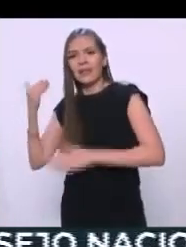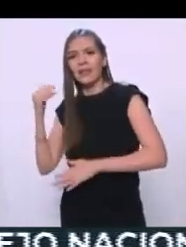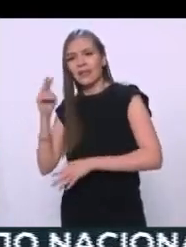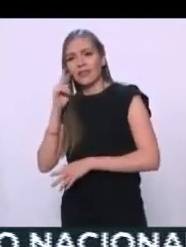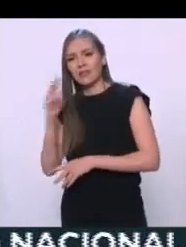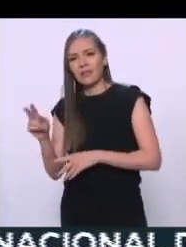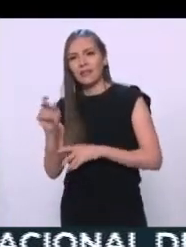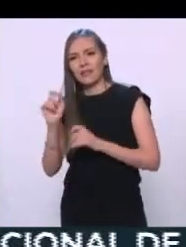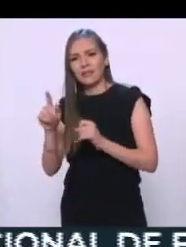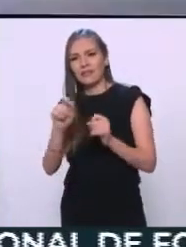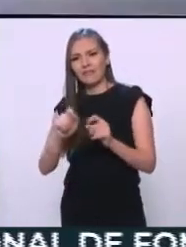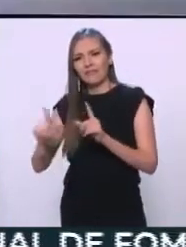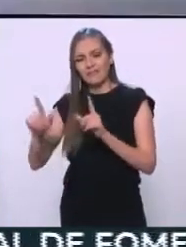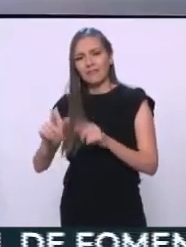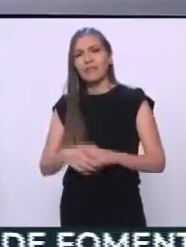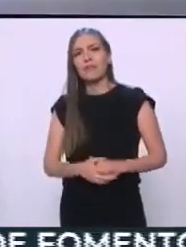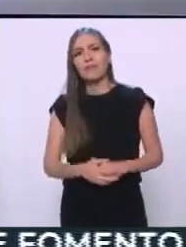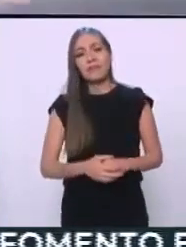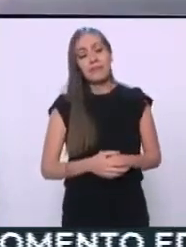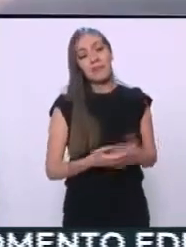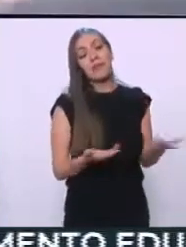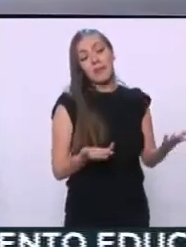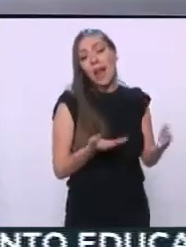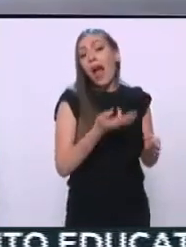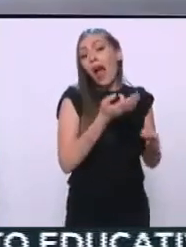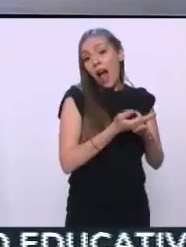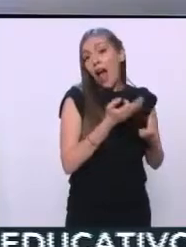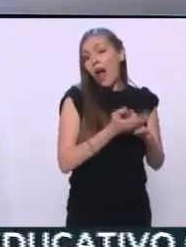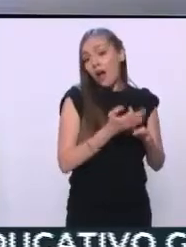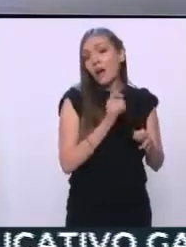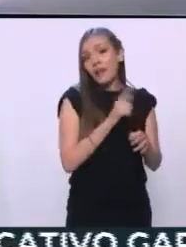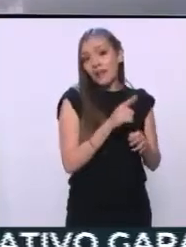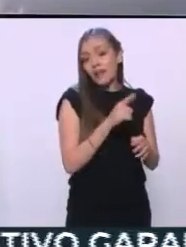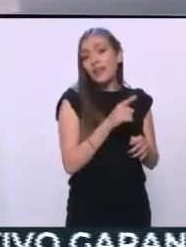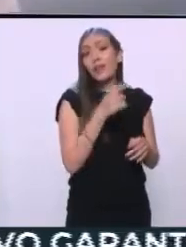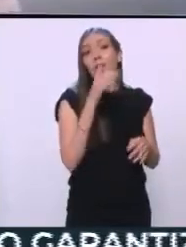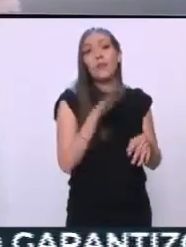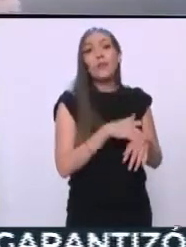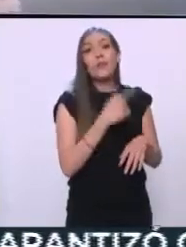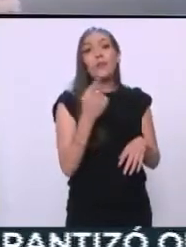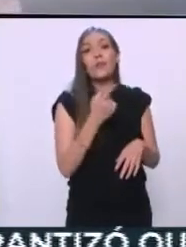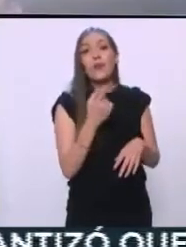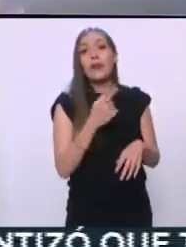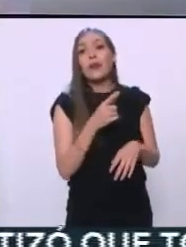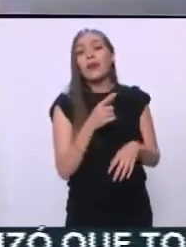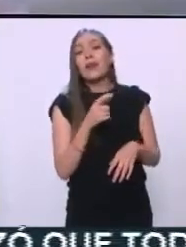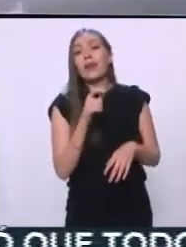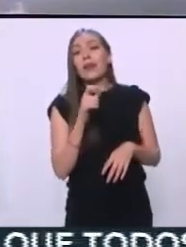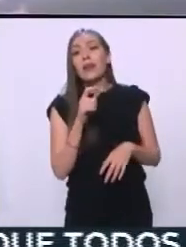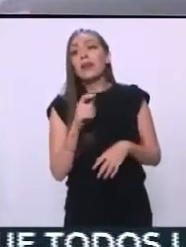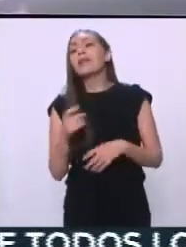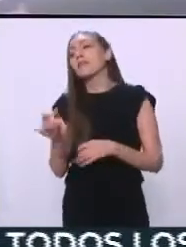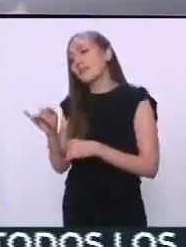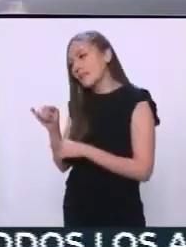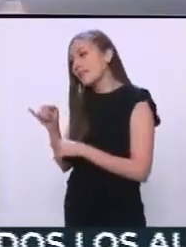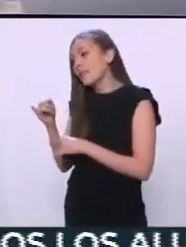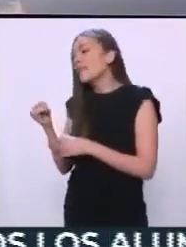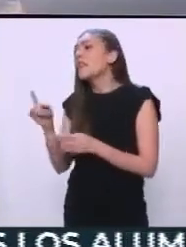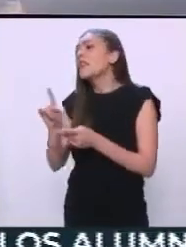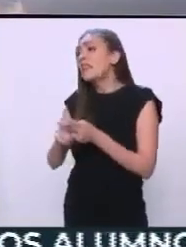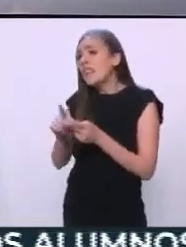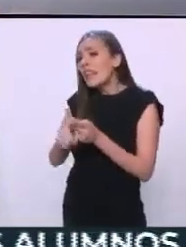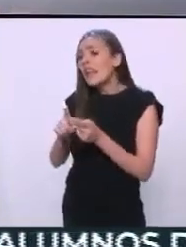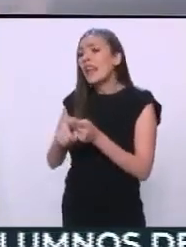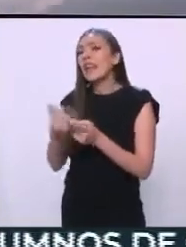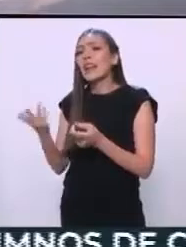ahorita en pantalla. Hasta donde sabemos, porque recordemos que la auditoría ¿Y quién se benefició de eso? No sabemos. ¿Qué